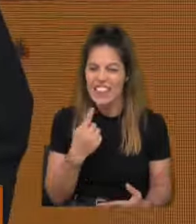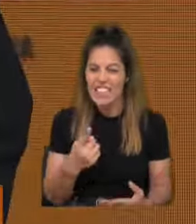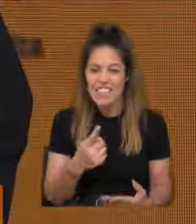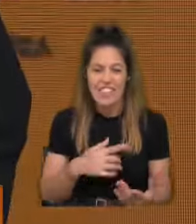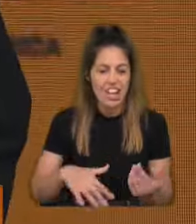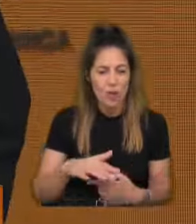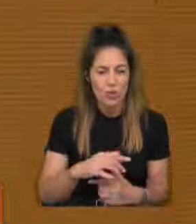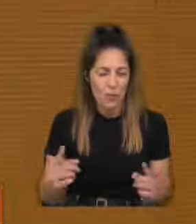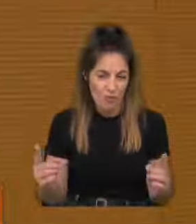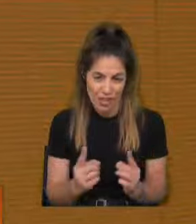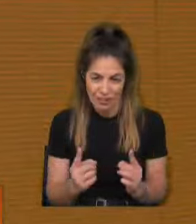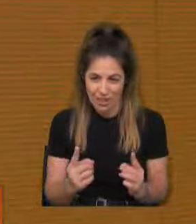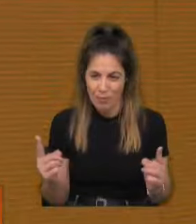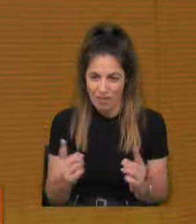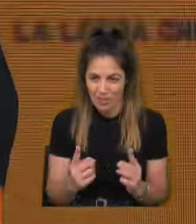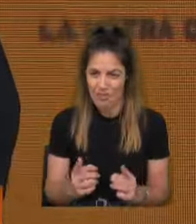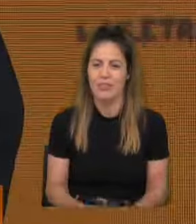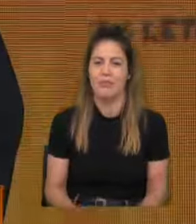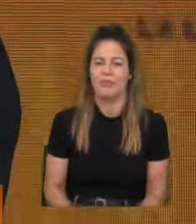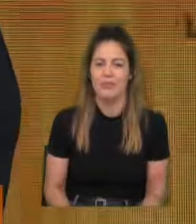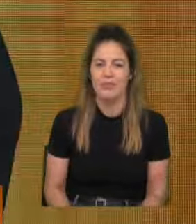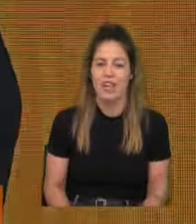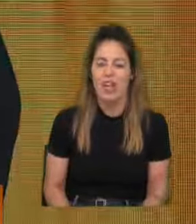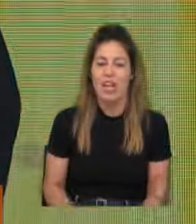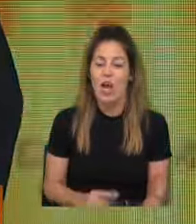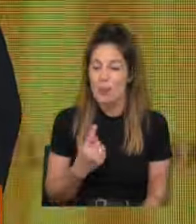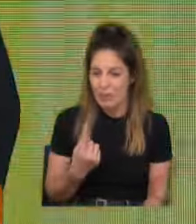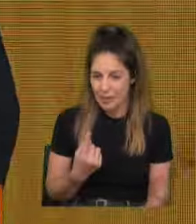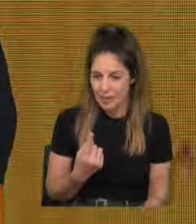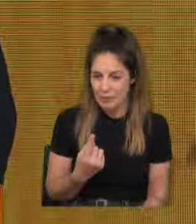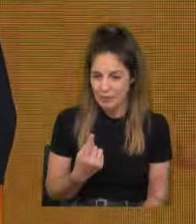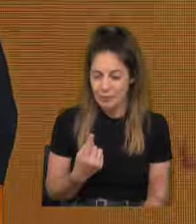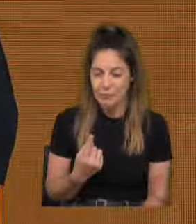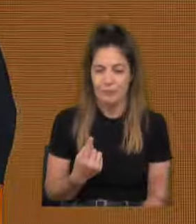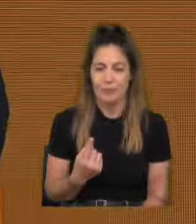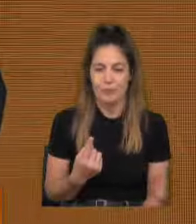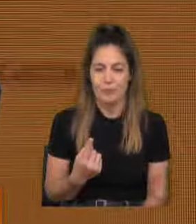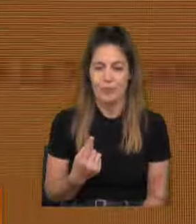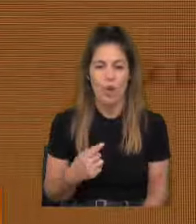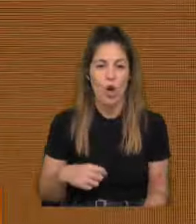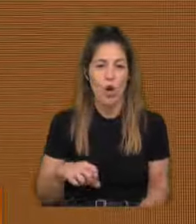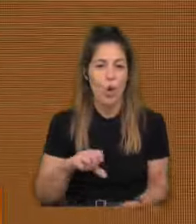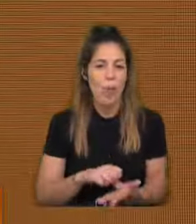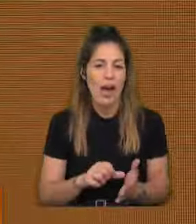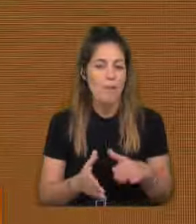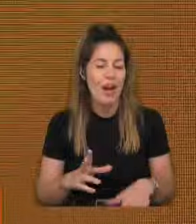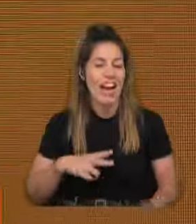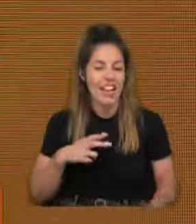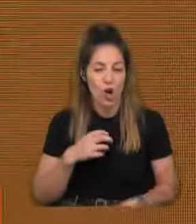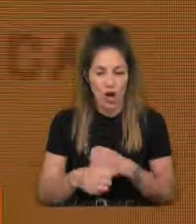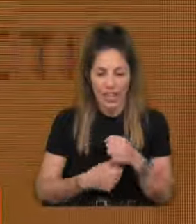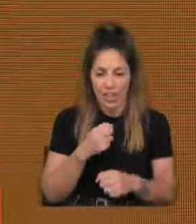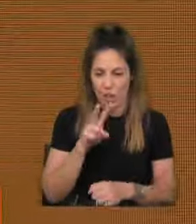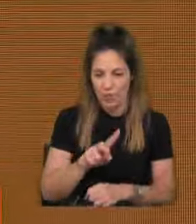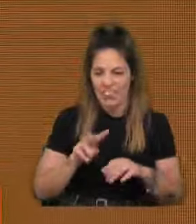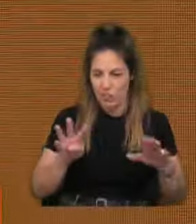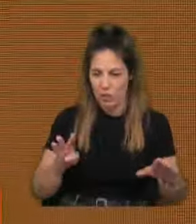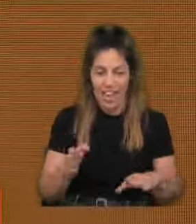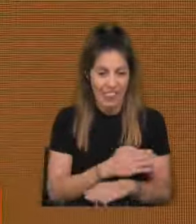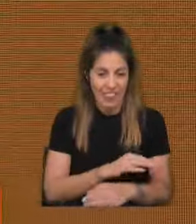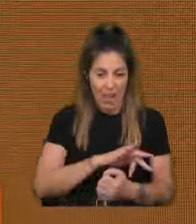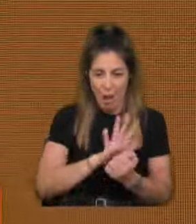reflexiones dos reflexiones coras dos reflexiones cortitas Primero estamos con un país que es más rico que en el 2019 que antes de la pandemia